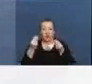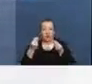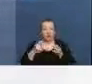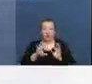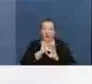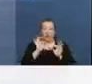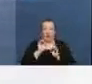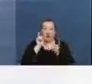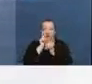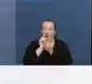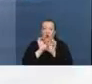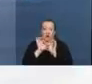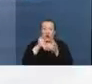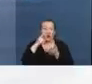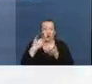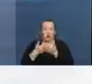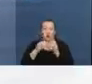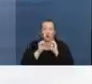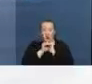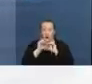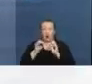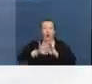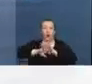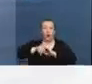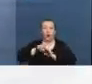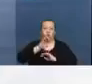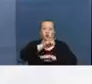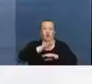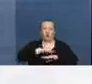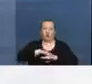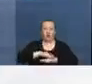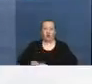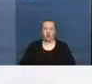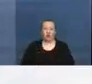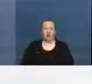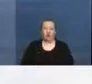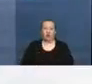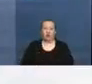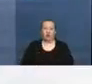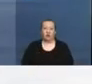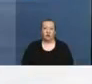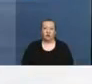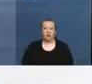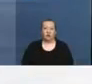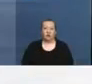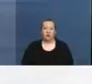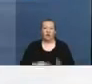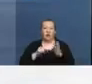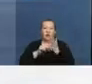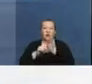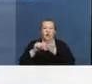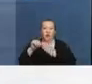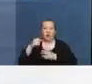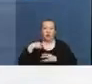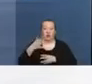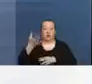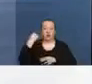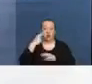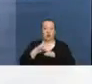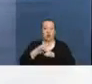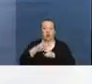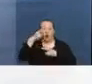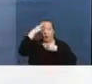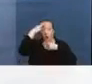nada porque los corruptos siempre fueron gay el sistema de la decepción es la regla de los ministros y altos dirigentes de mi gobierno veamos un vídeo en homenaje